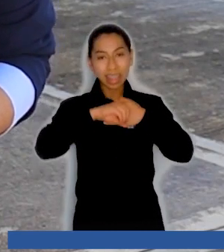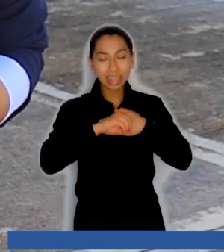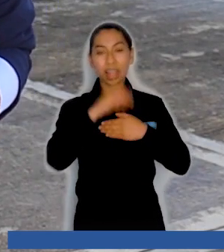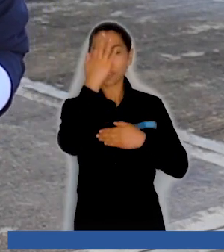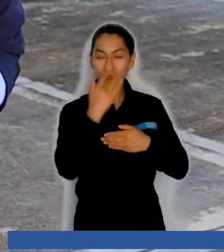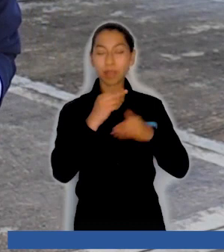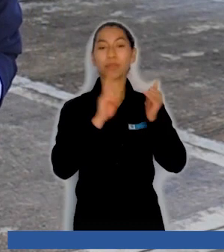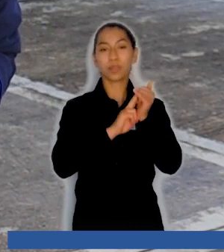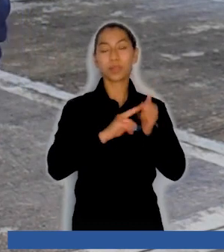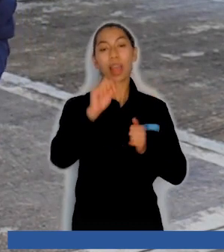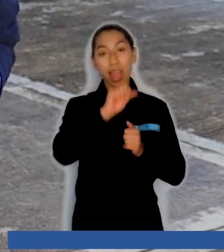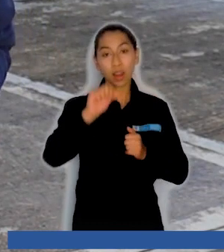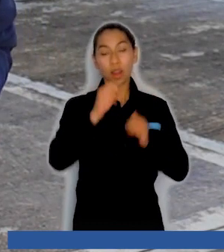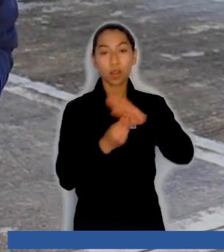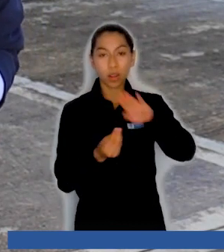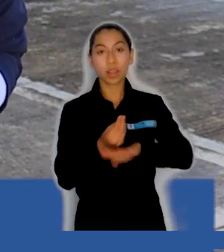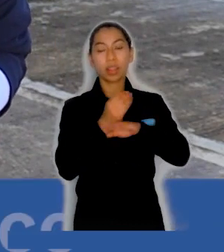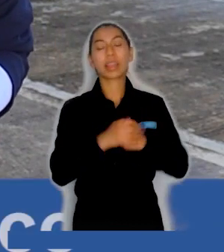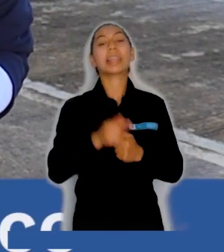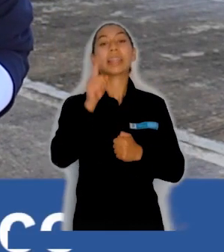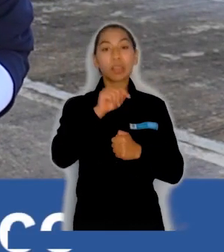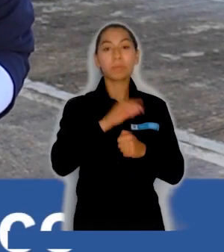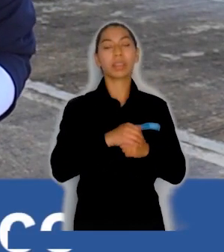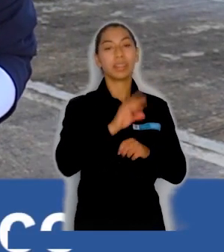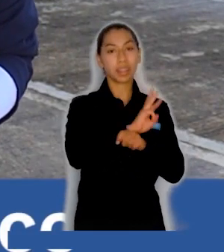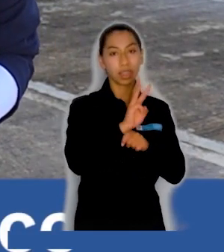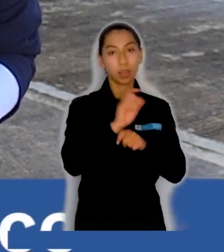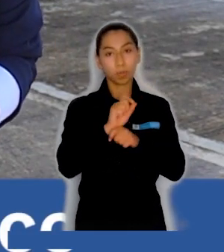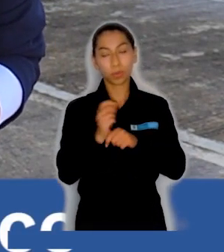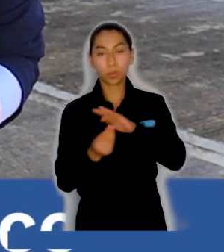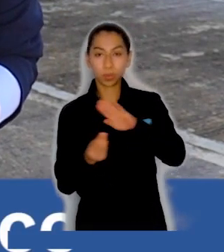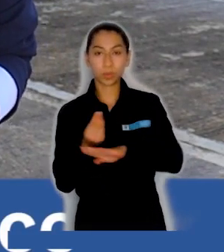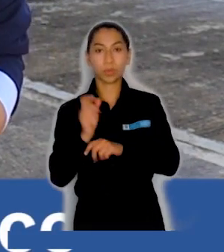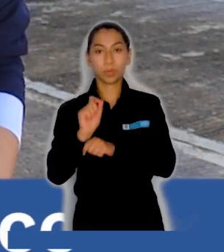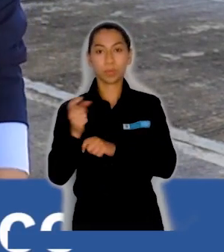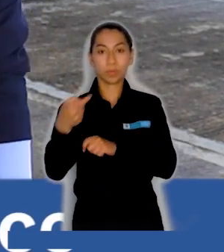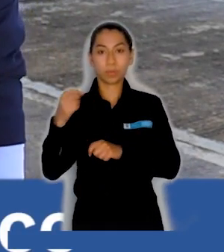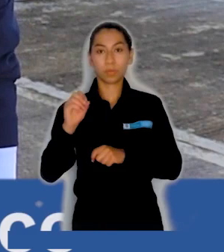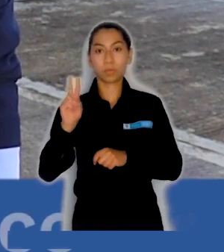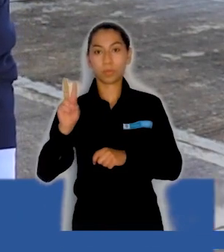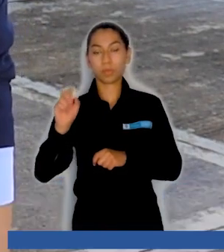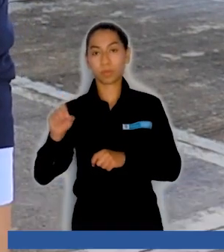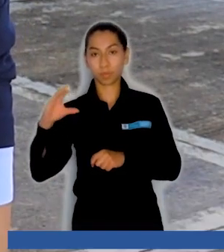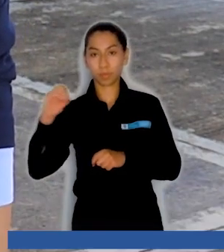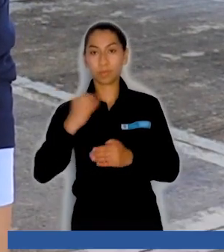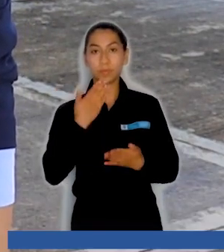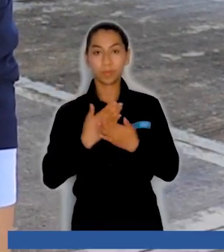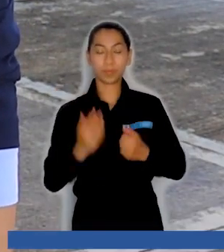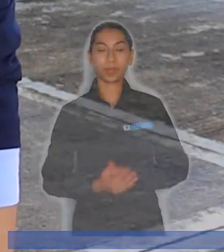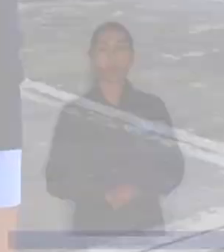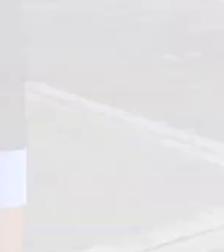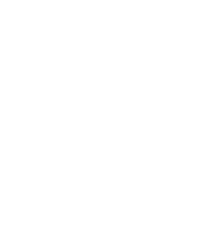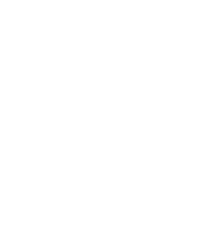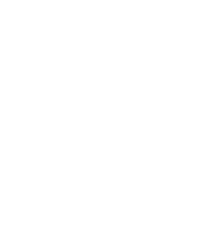YouTube como arrobaunidadvíctimas y también ingresando a la página web de la unidad www.unidadvíctimas.gob.co